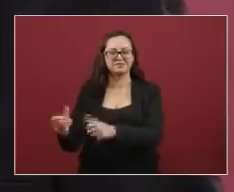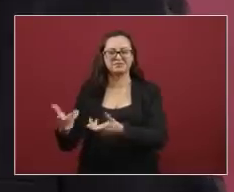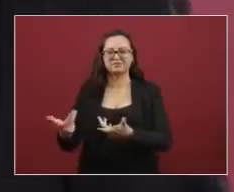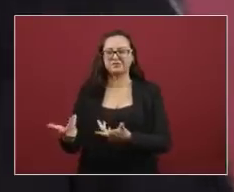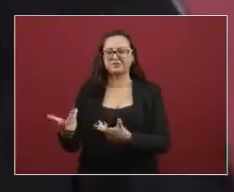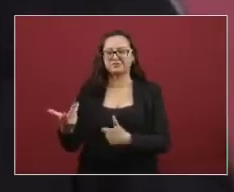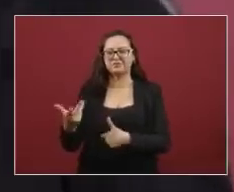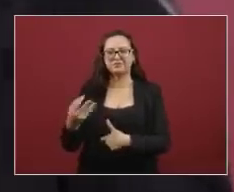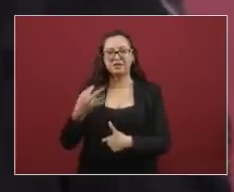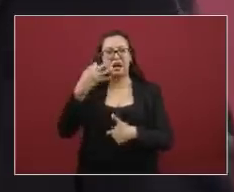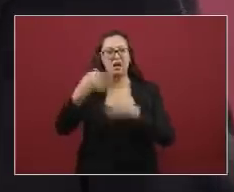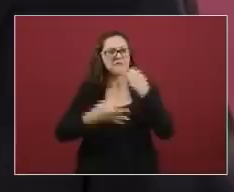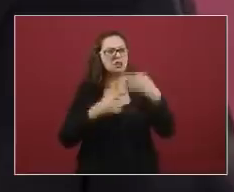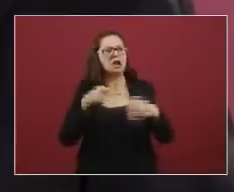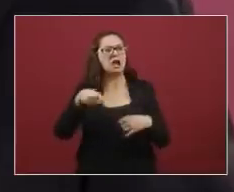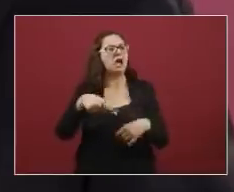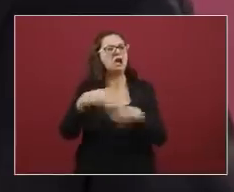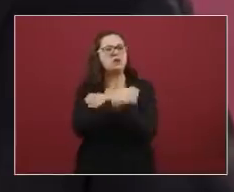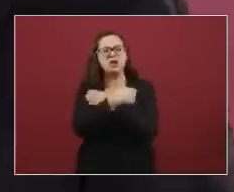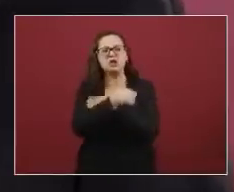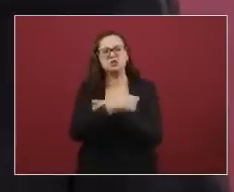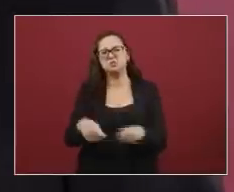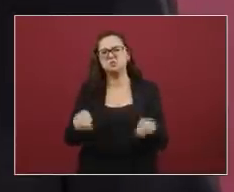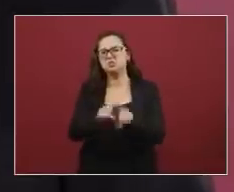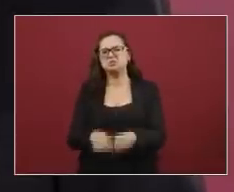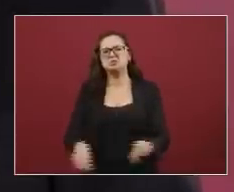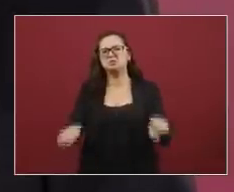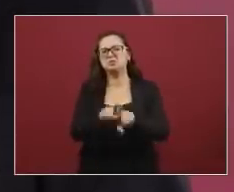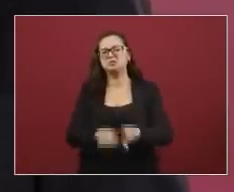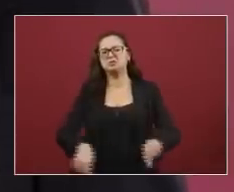señalan de que es igual, que